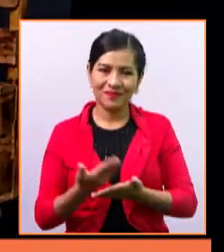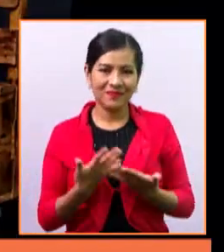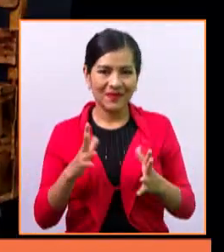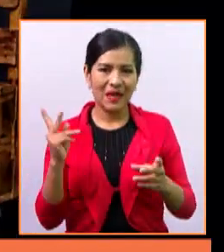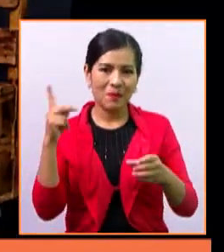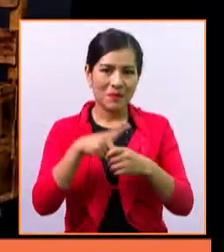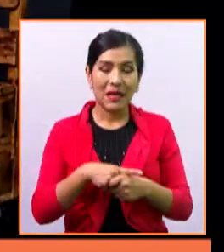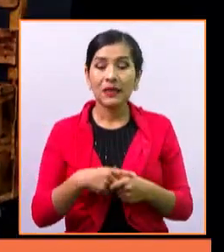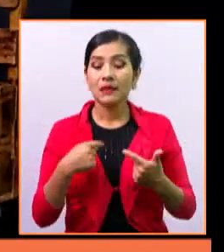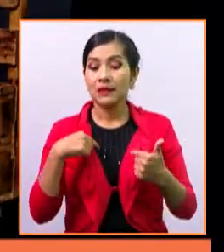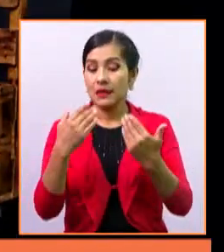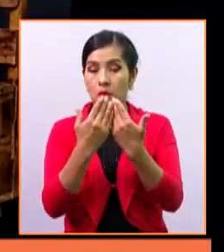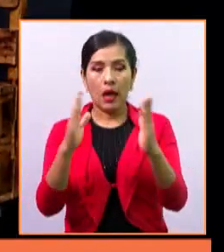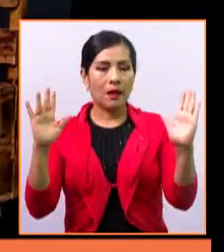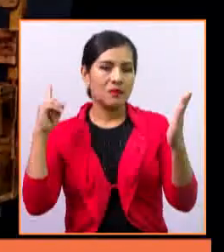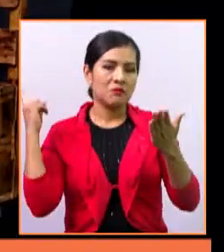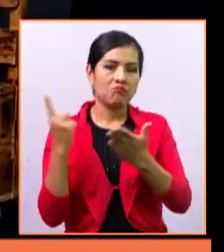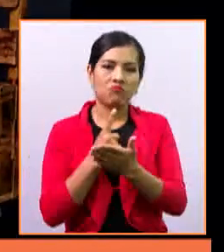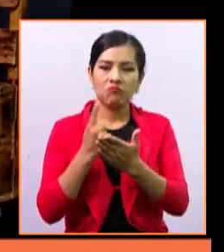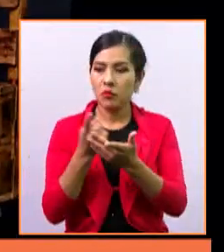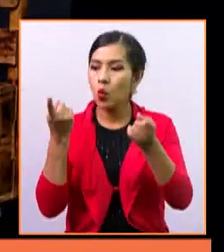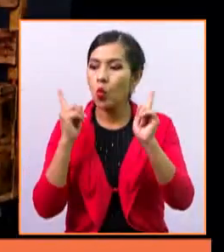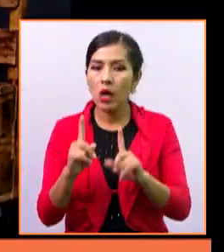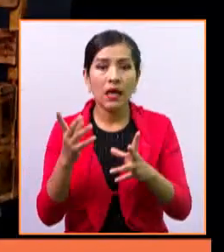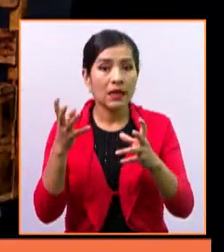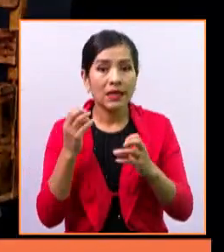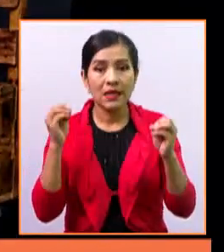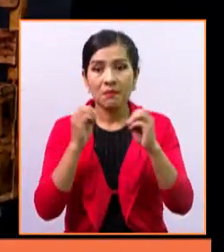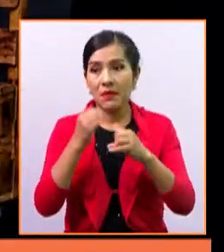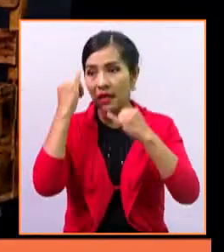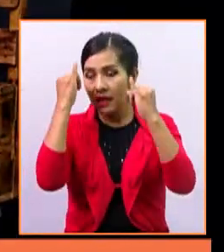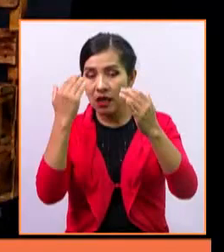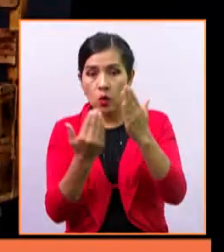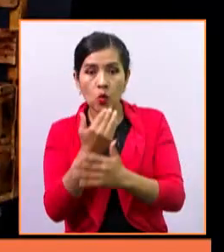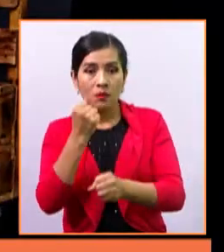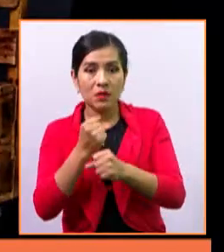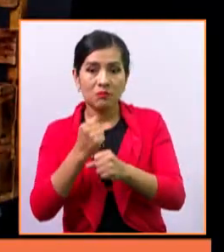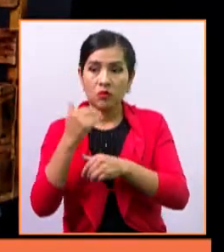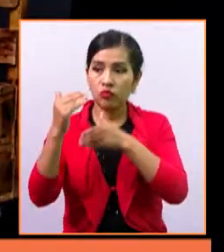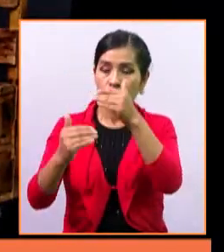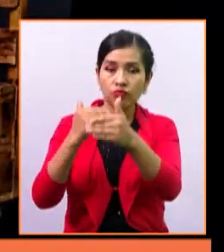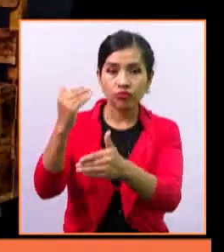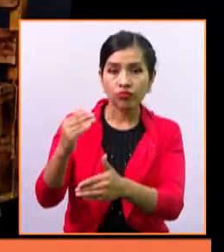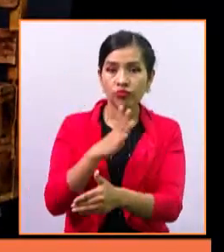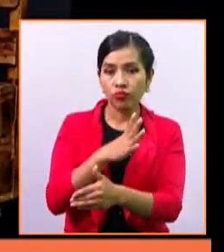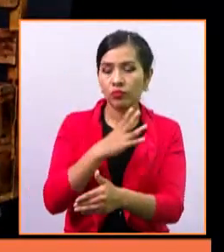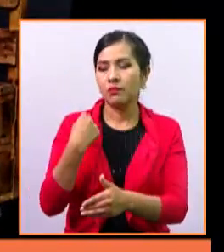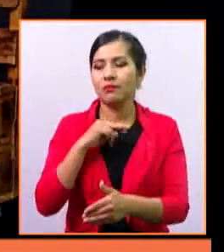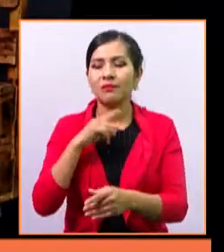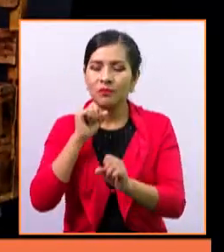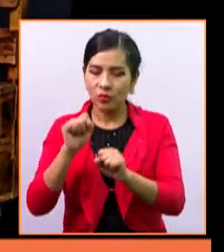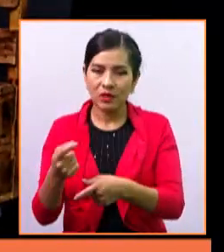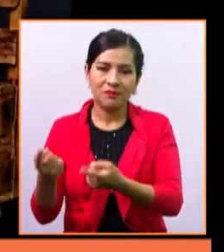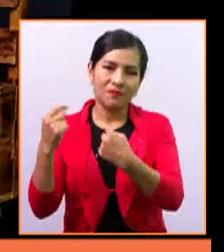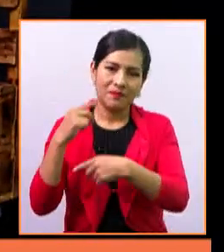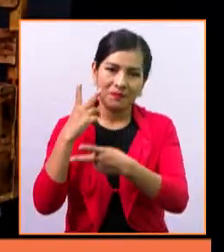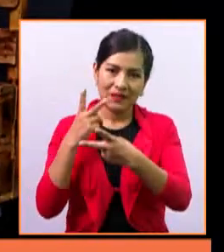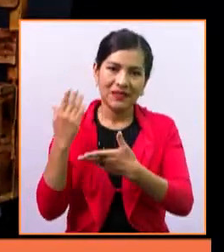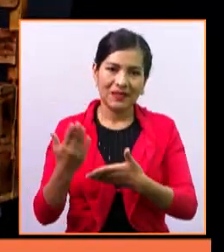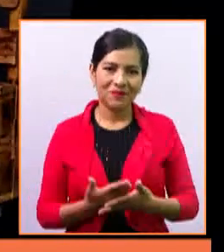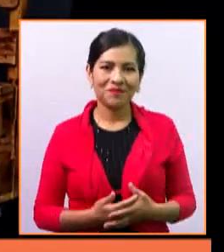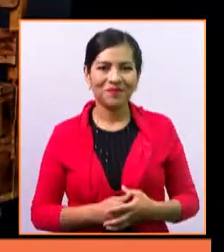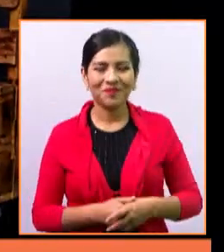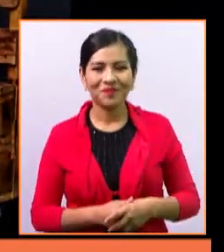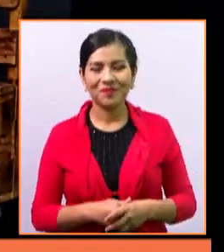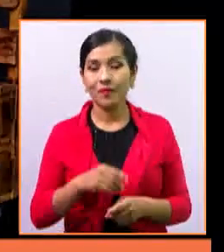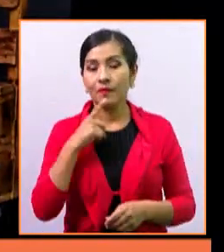programa están abiertas para lo que quieran, cuando quieran, para que podamos difundir justamente el arte, que es maravilloso. Bueno,